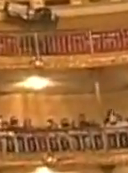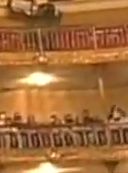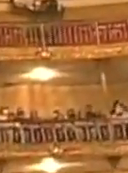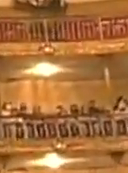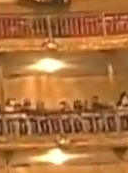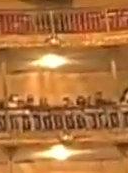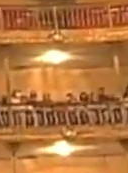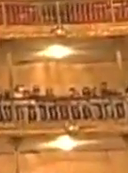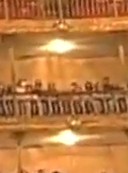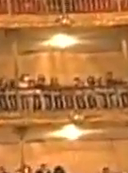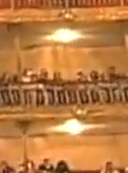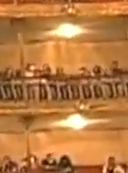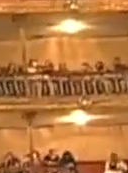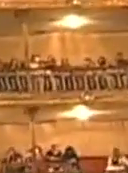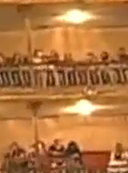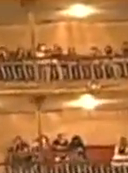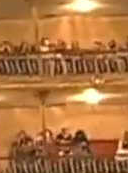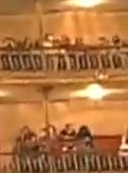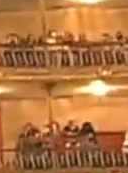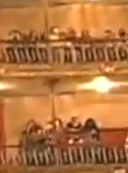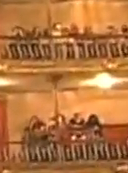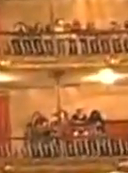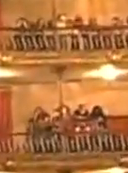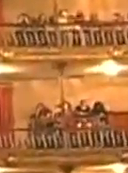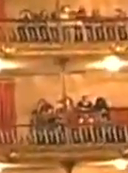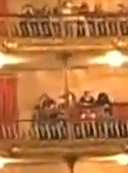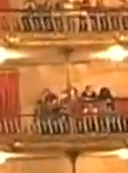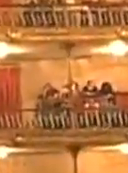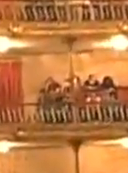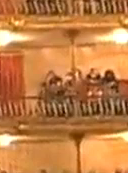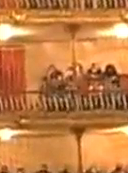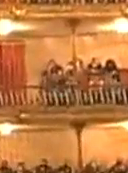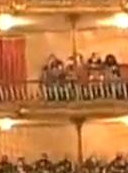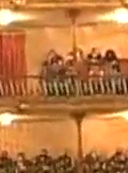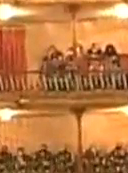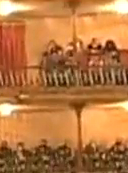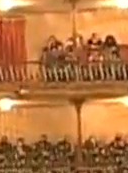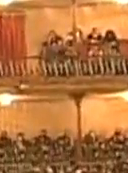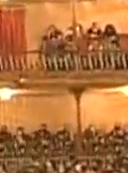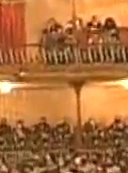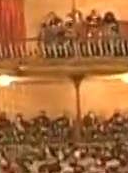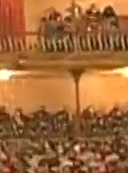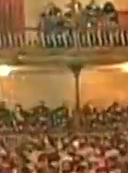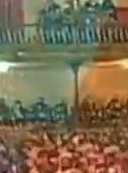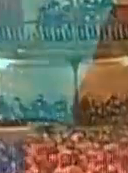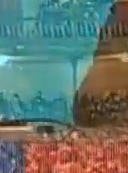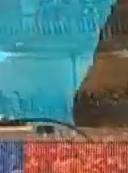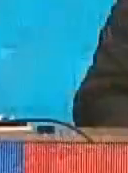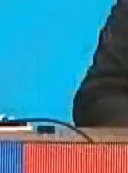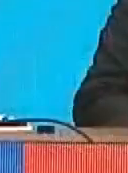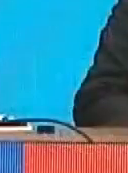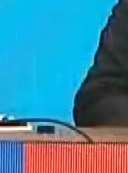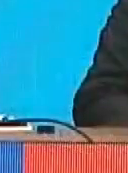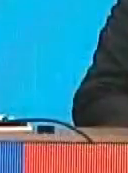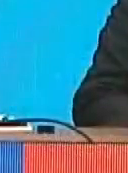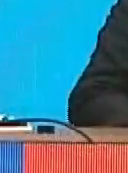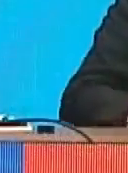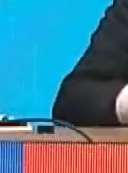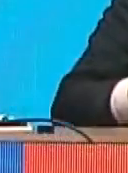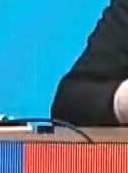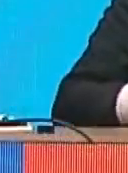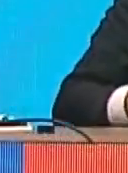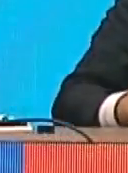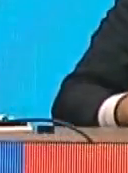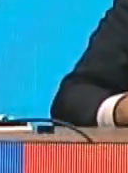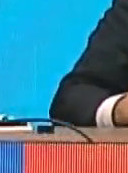significación. Hay una que está implícita, pero quiero destacarla, que estuvo presente como uno de los grandes